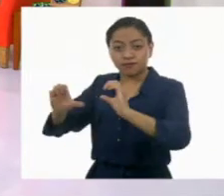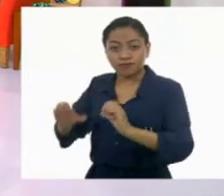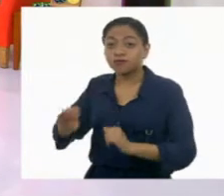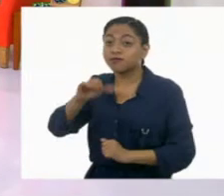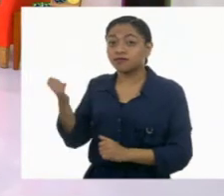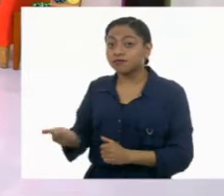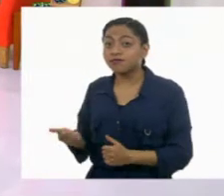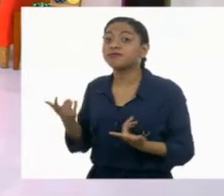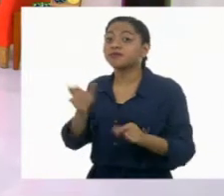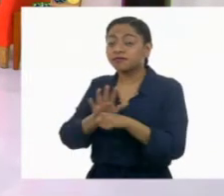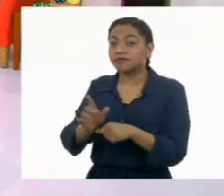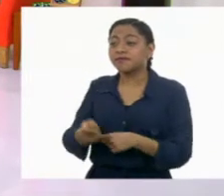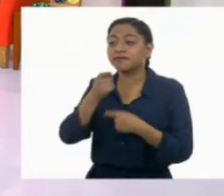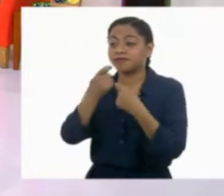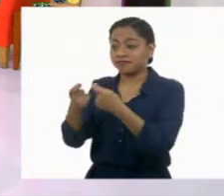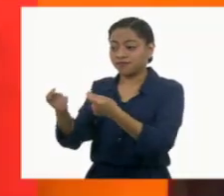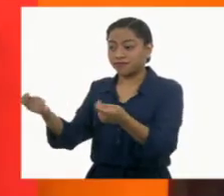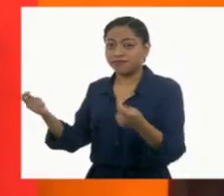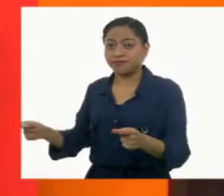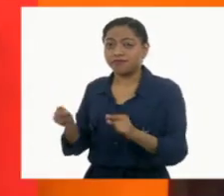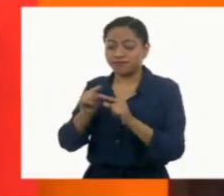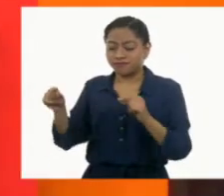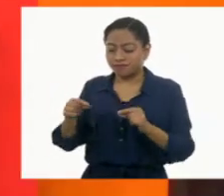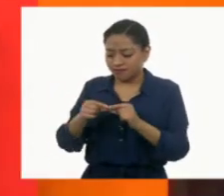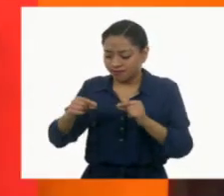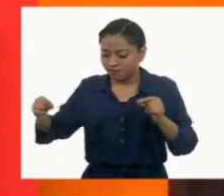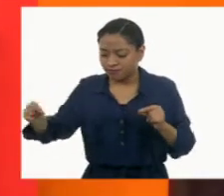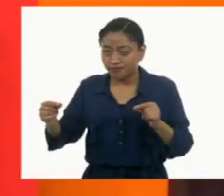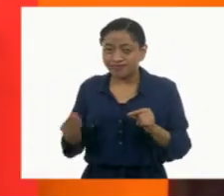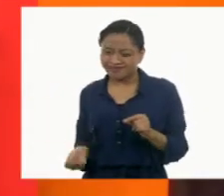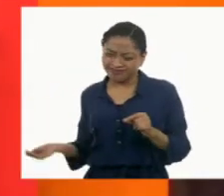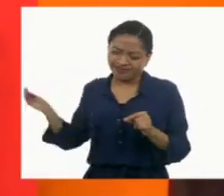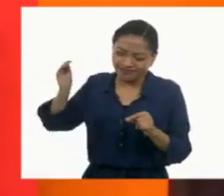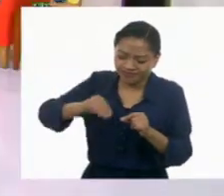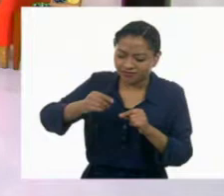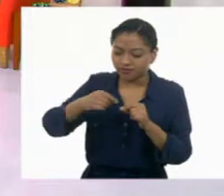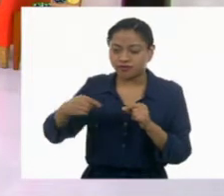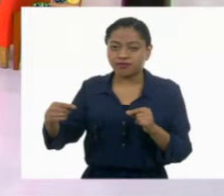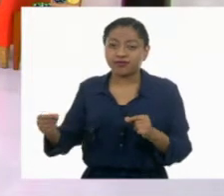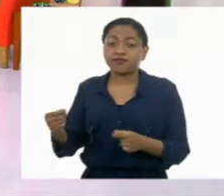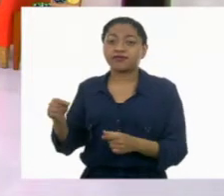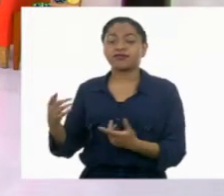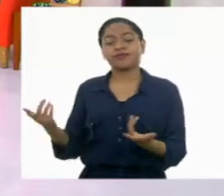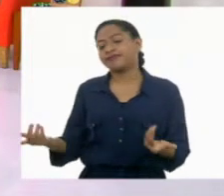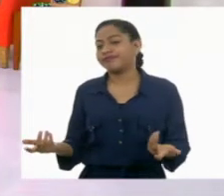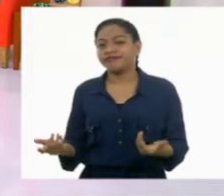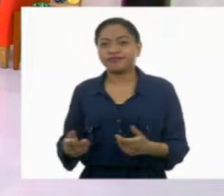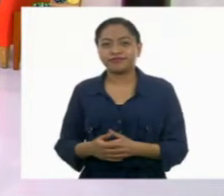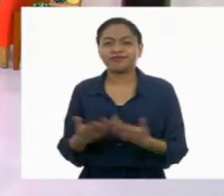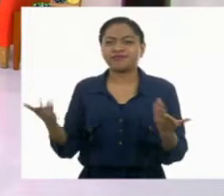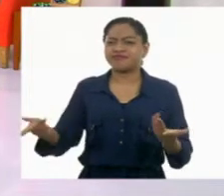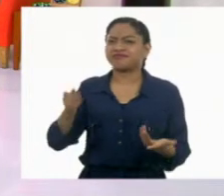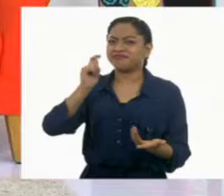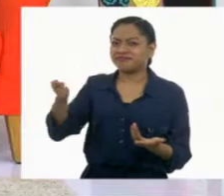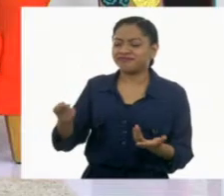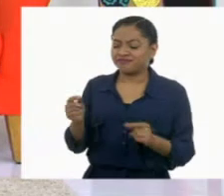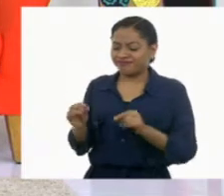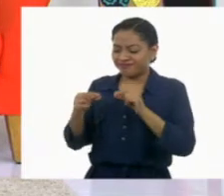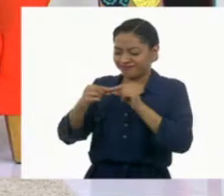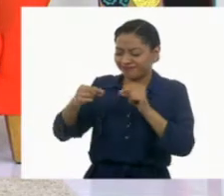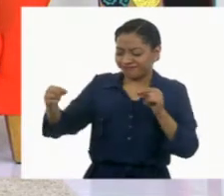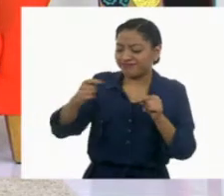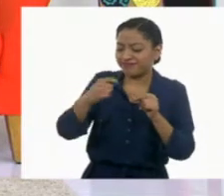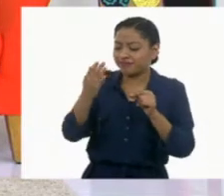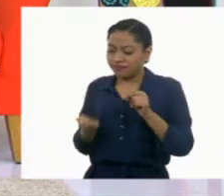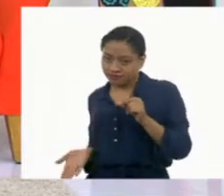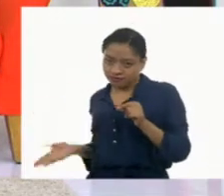niños no sobreescriban los renglones. Eso es un error muy frecuente en la consolidación. Perdóname, ¿a qué te refieres con sobreescribir?